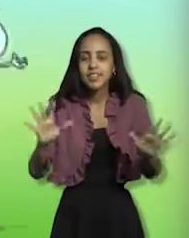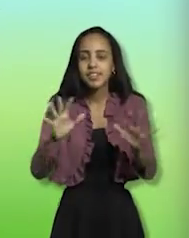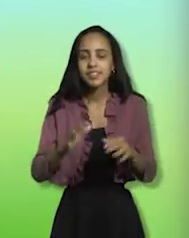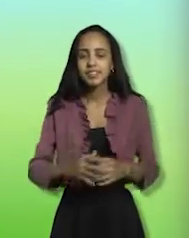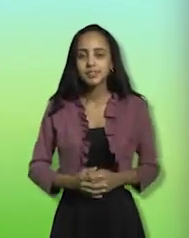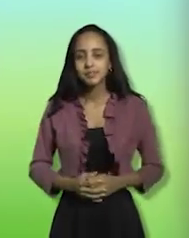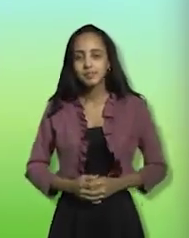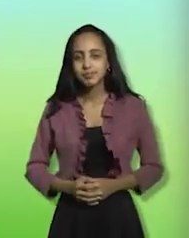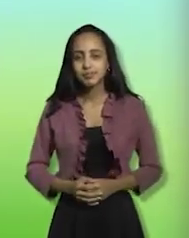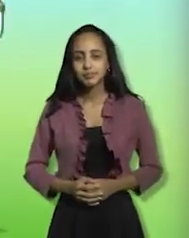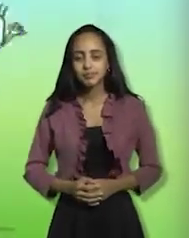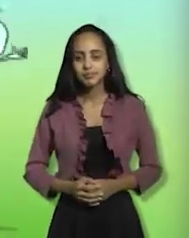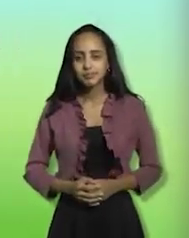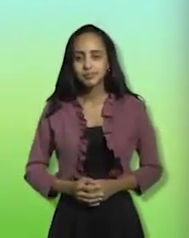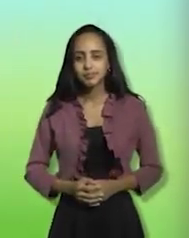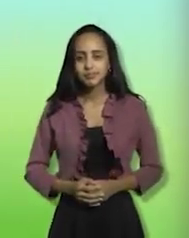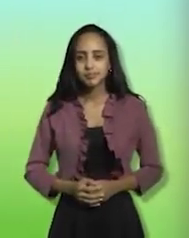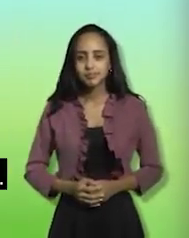¡Gracias!